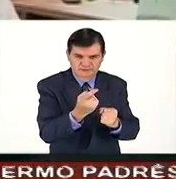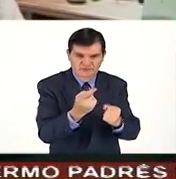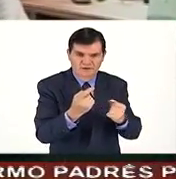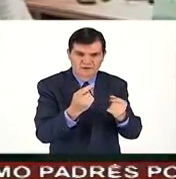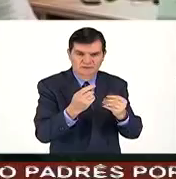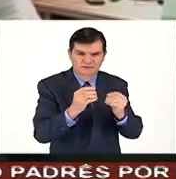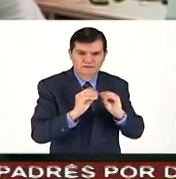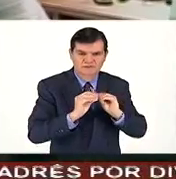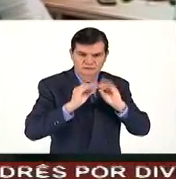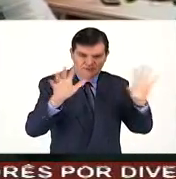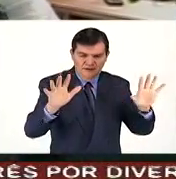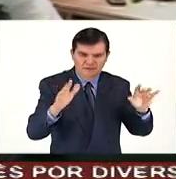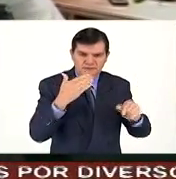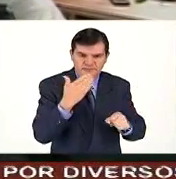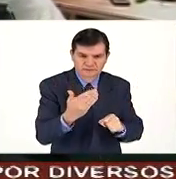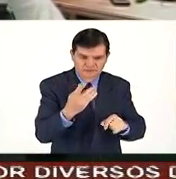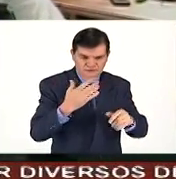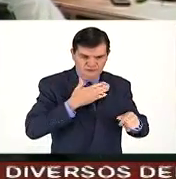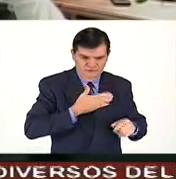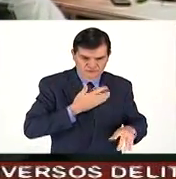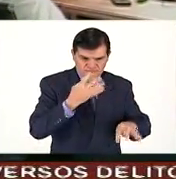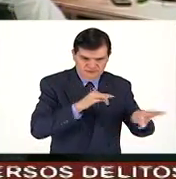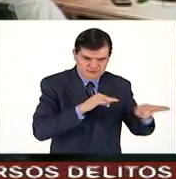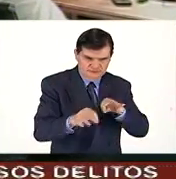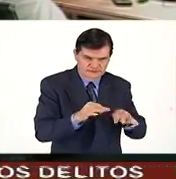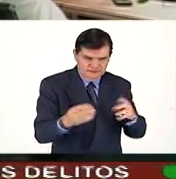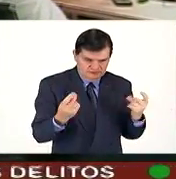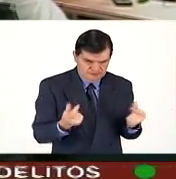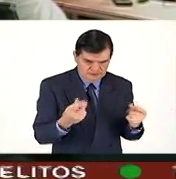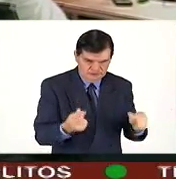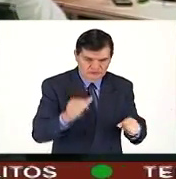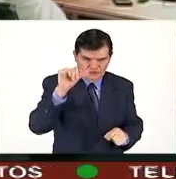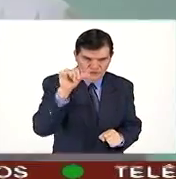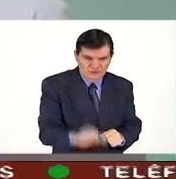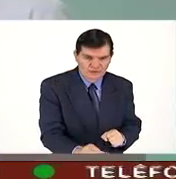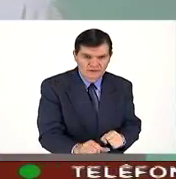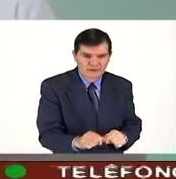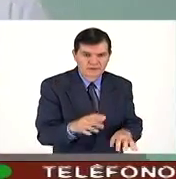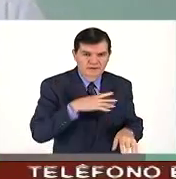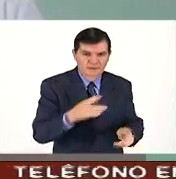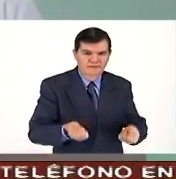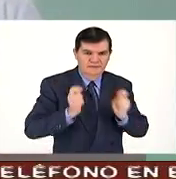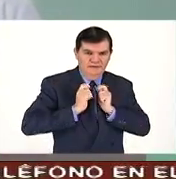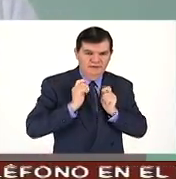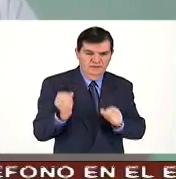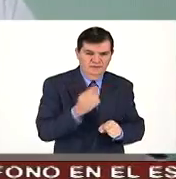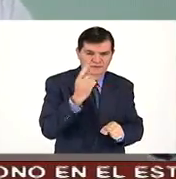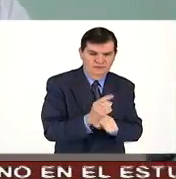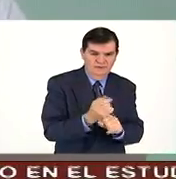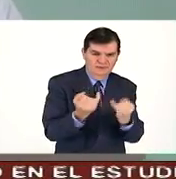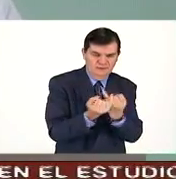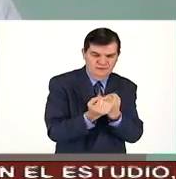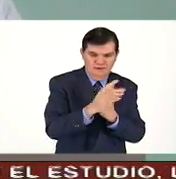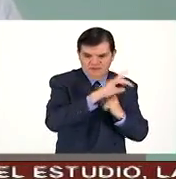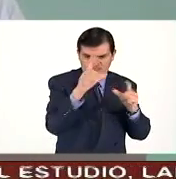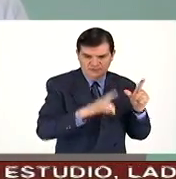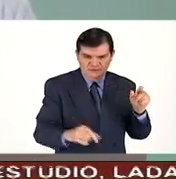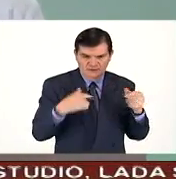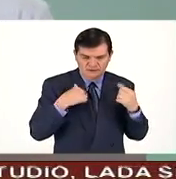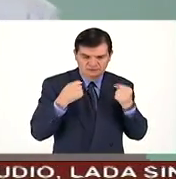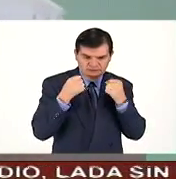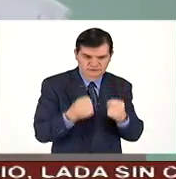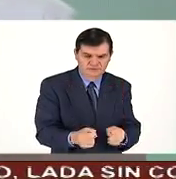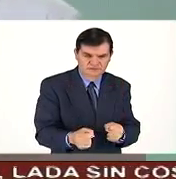abiertamente, una justicia laboral efectiva, pronta y expedita nos permitirá, como nación, dar